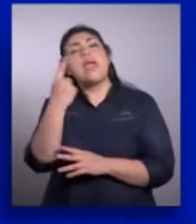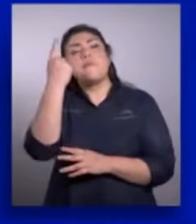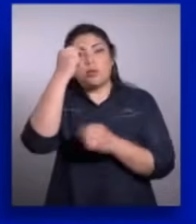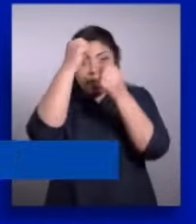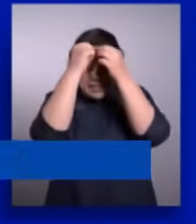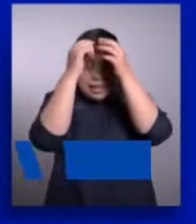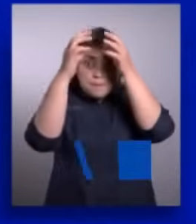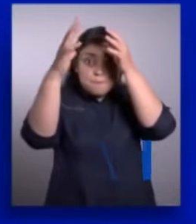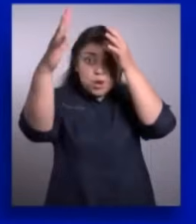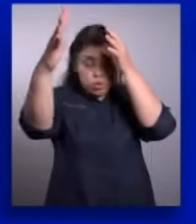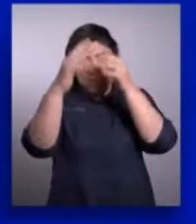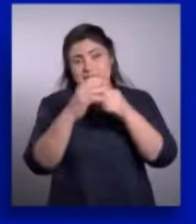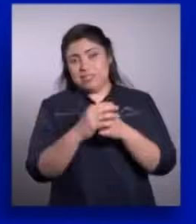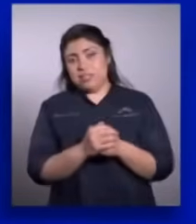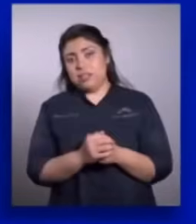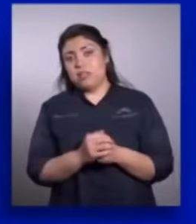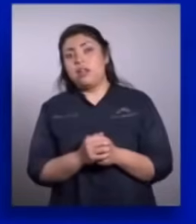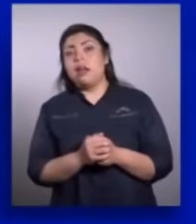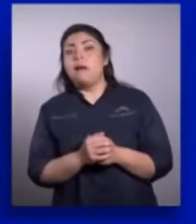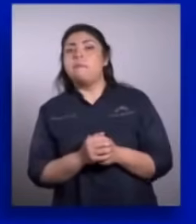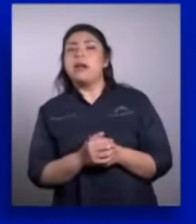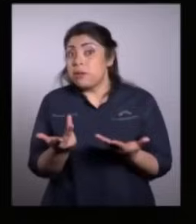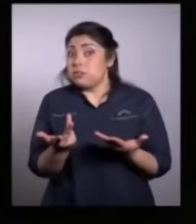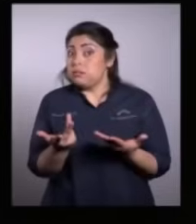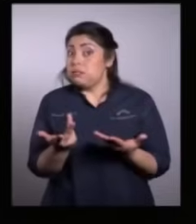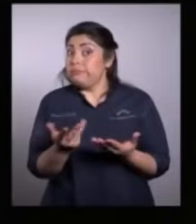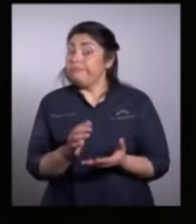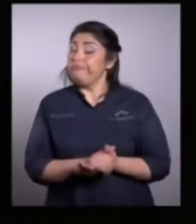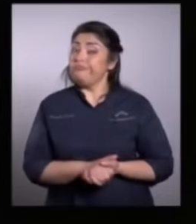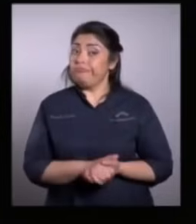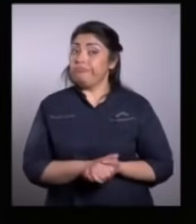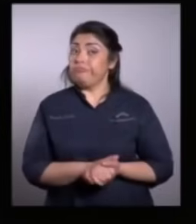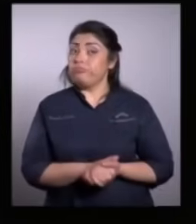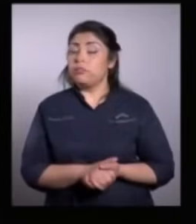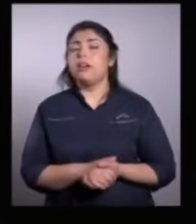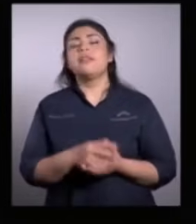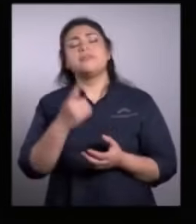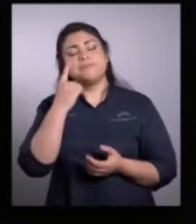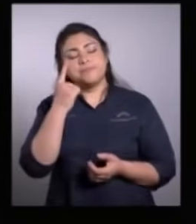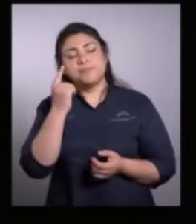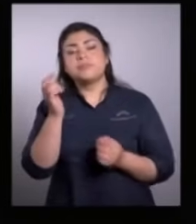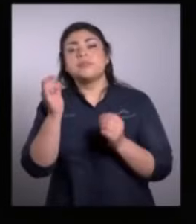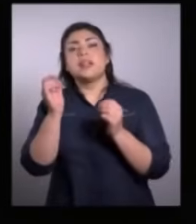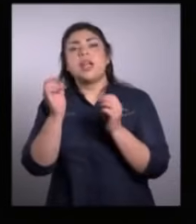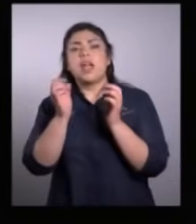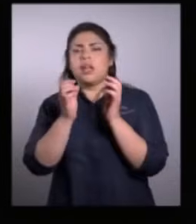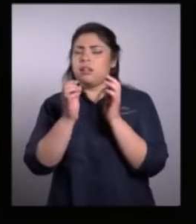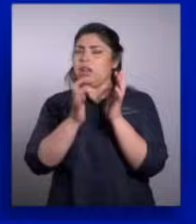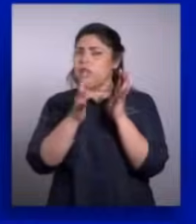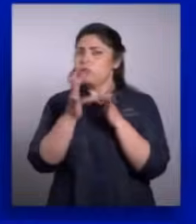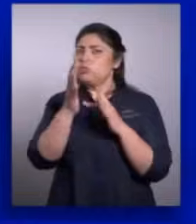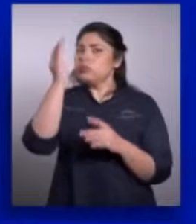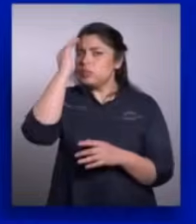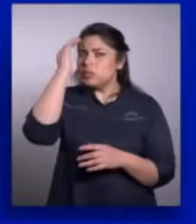para combatir el virus del temor Para Jesús el hecho que tengamos temores no es nada nuevo